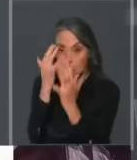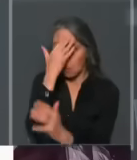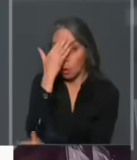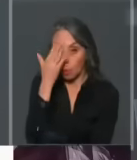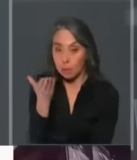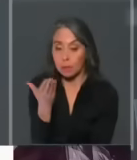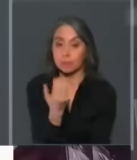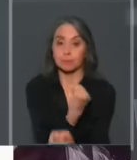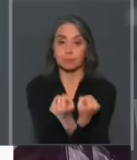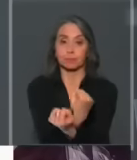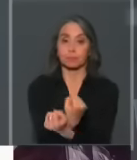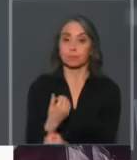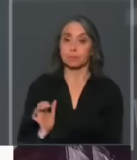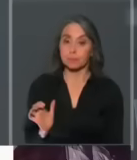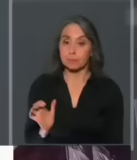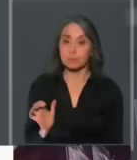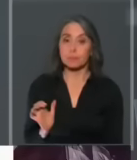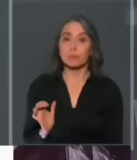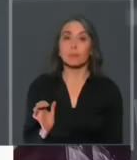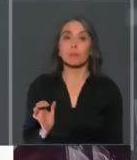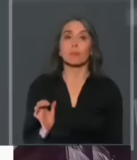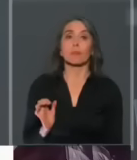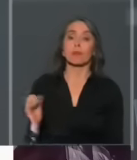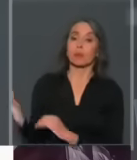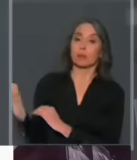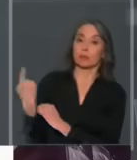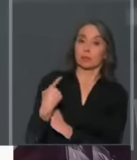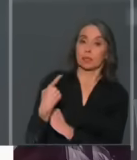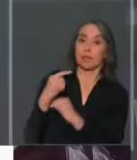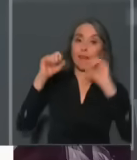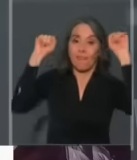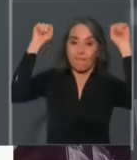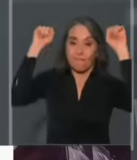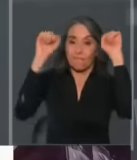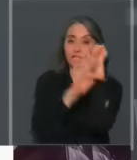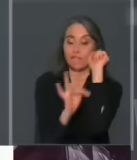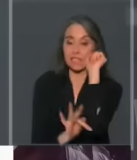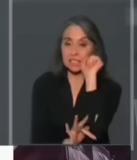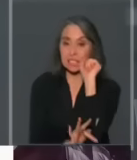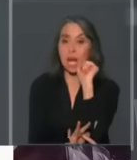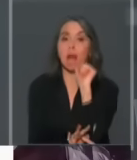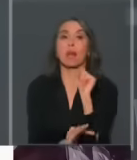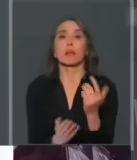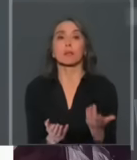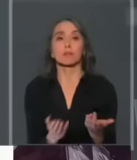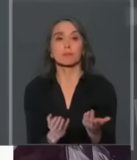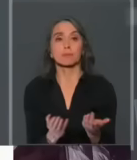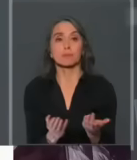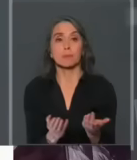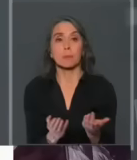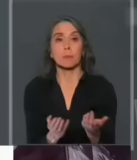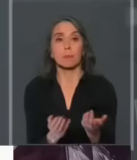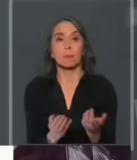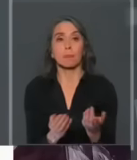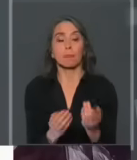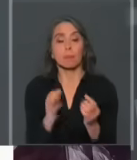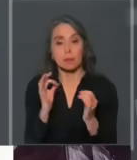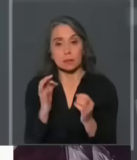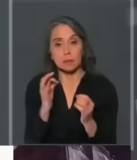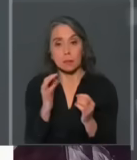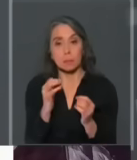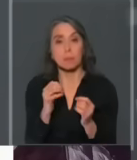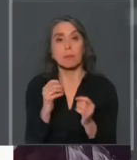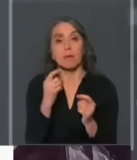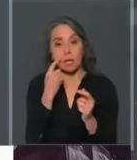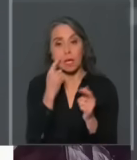las policías como las instrucciones que nos indican la fiscalía, como por otra parte el examen permanente de las